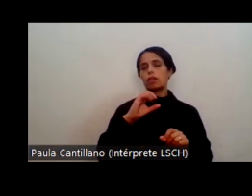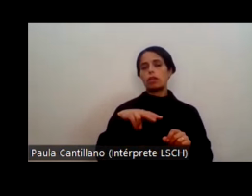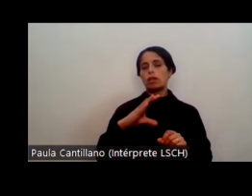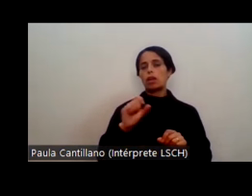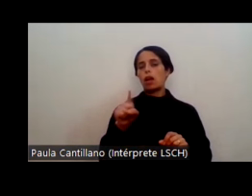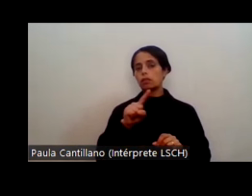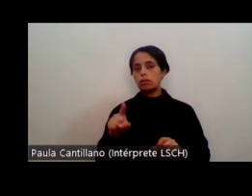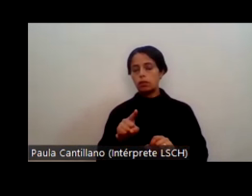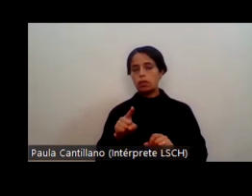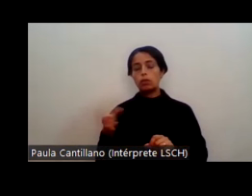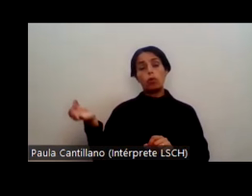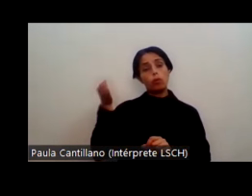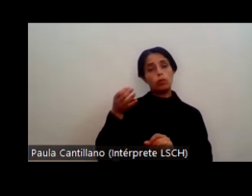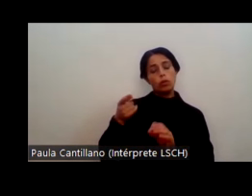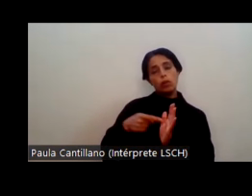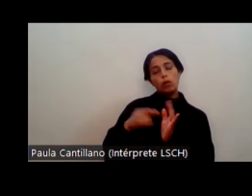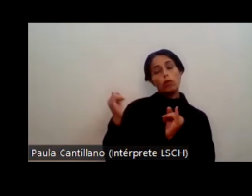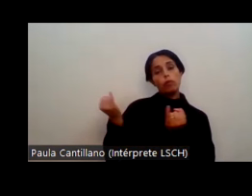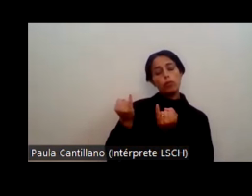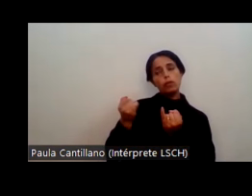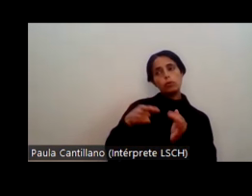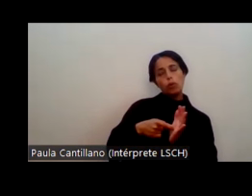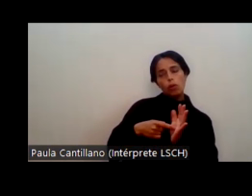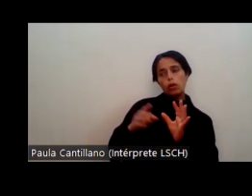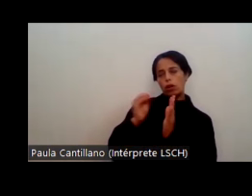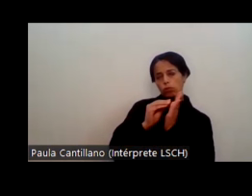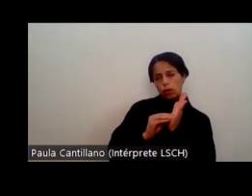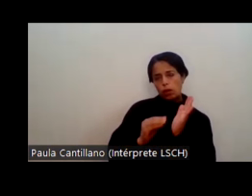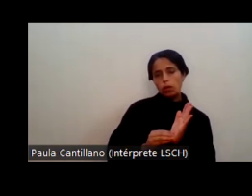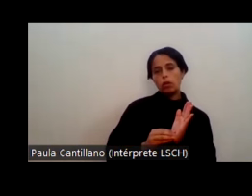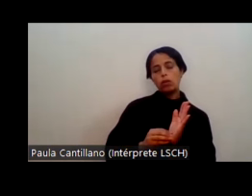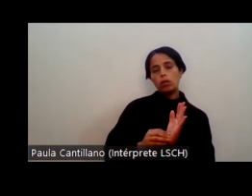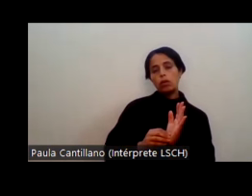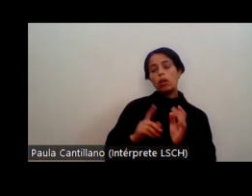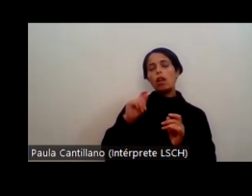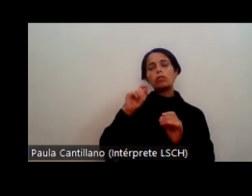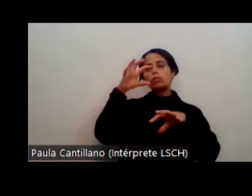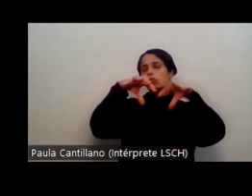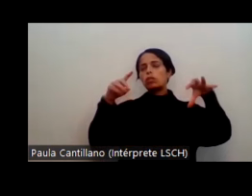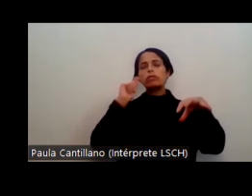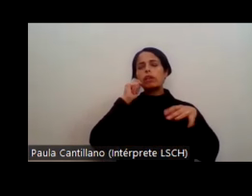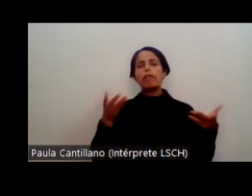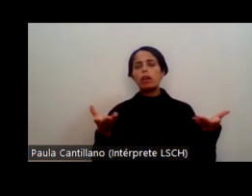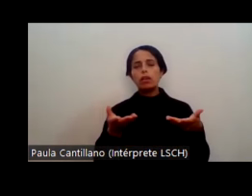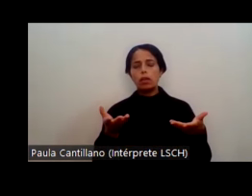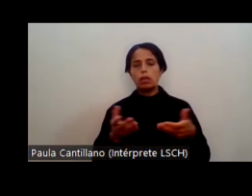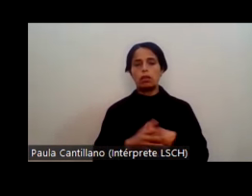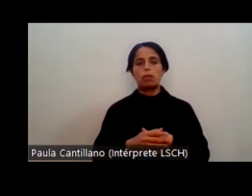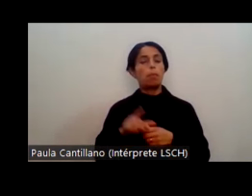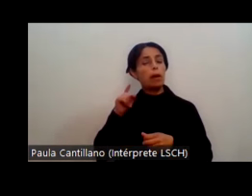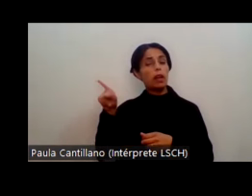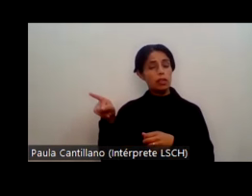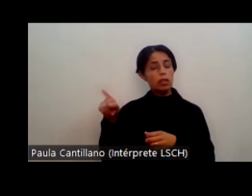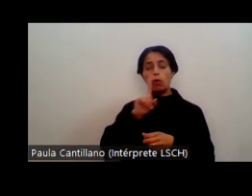que las montañas significaban el lugar, dos cosas en el fondo, significan, y